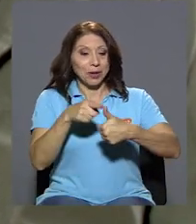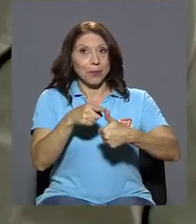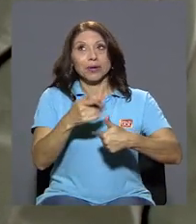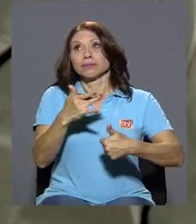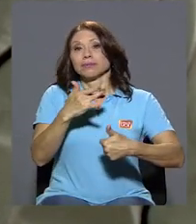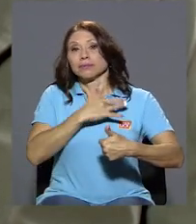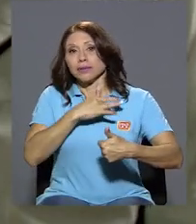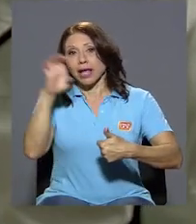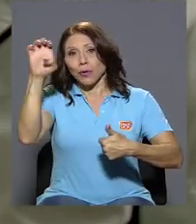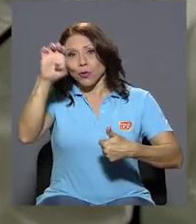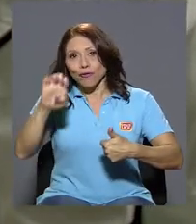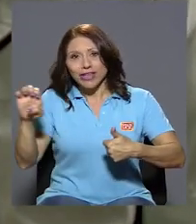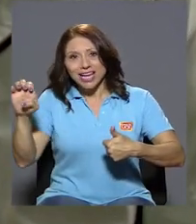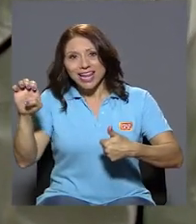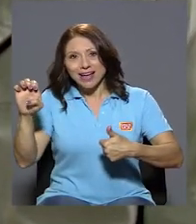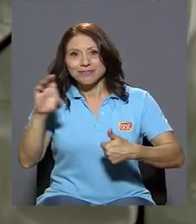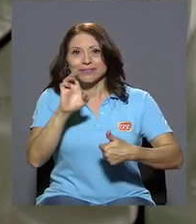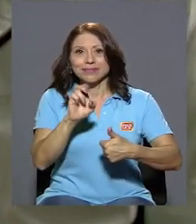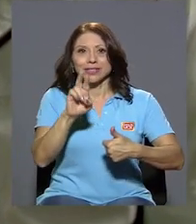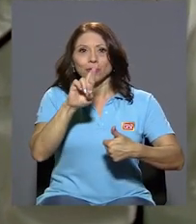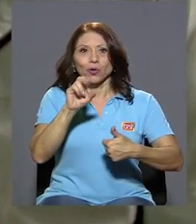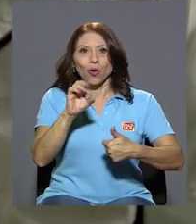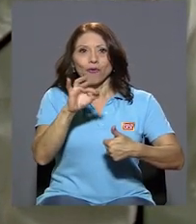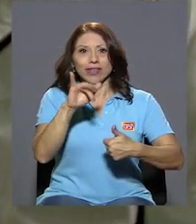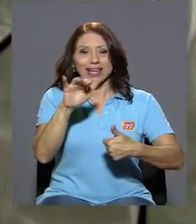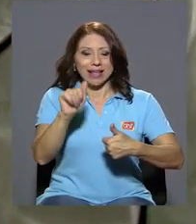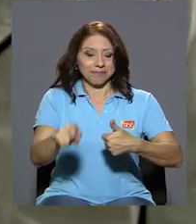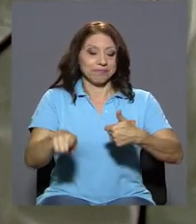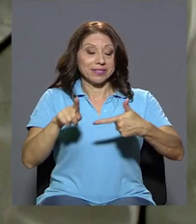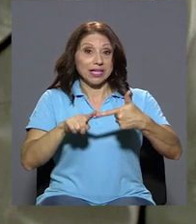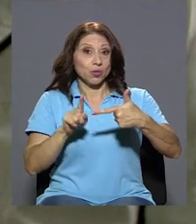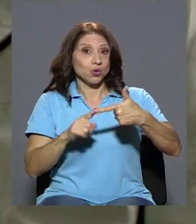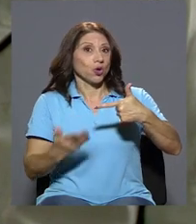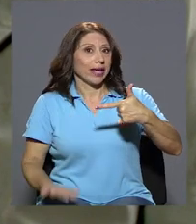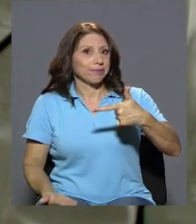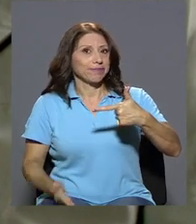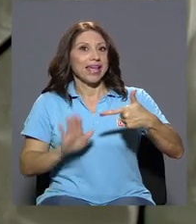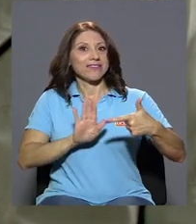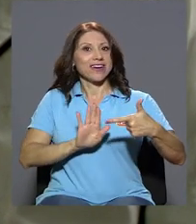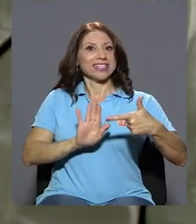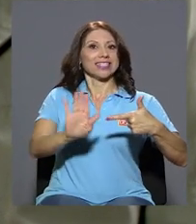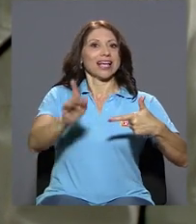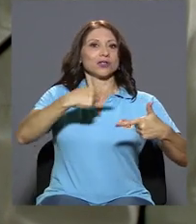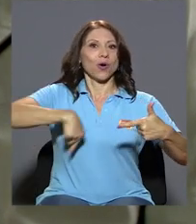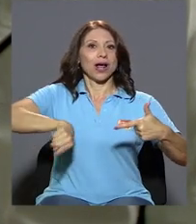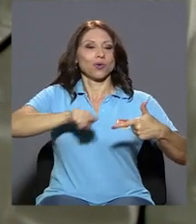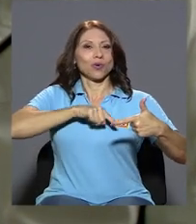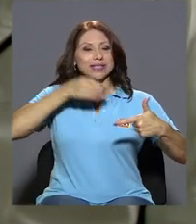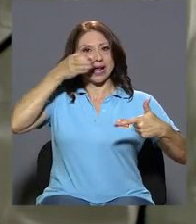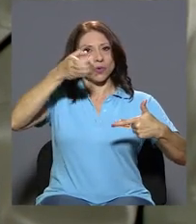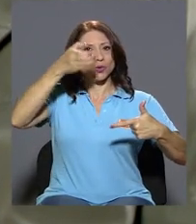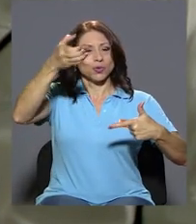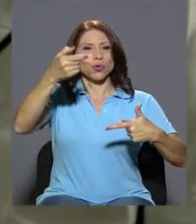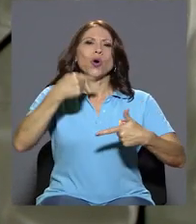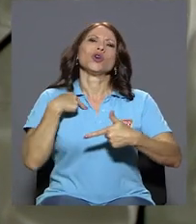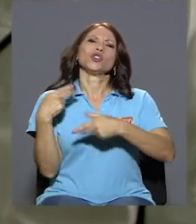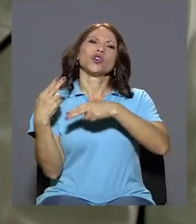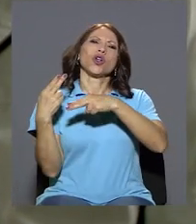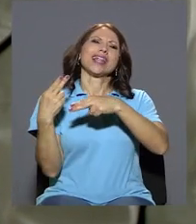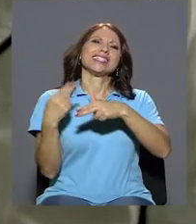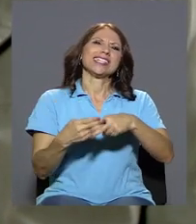además de la grafía es el rechazo a nuestra cultura y hoy a una es no fobia